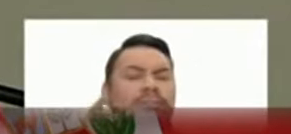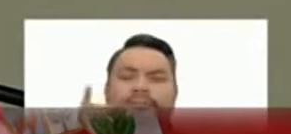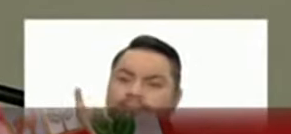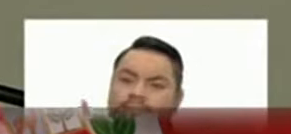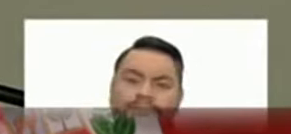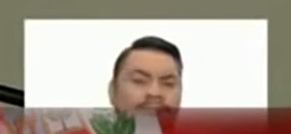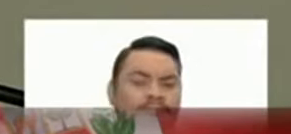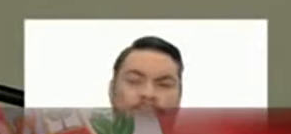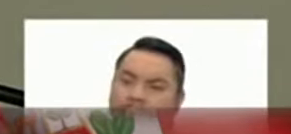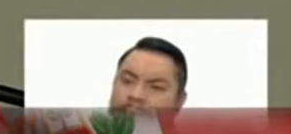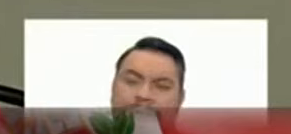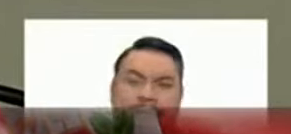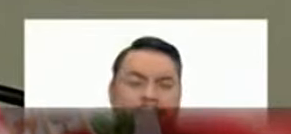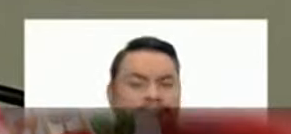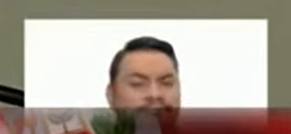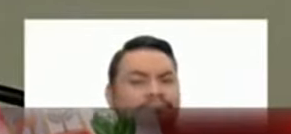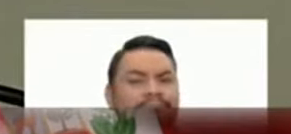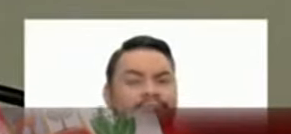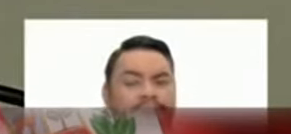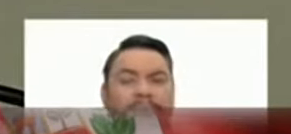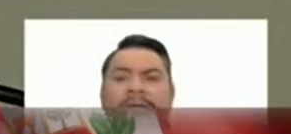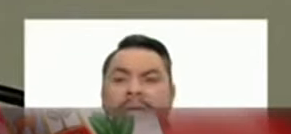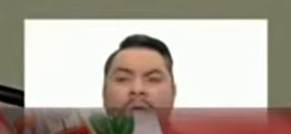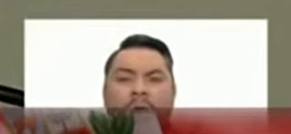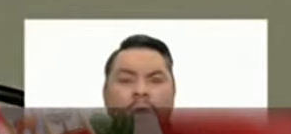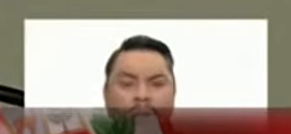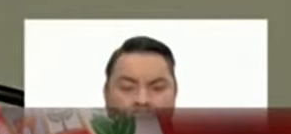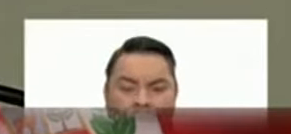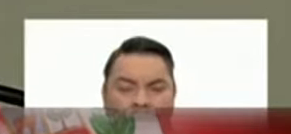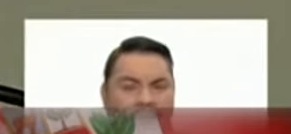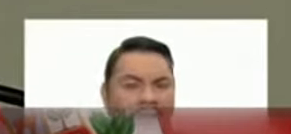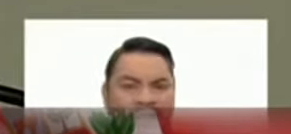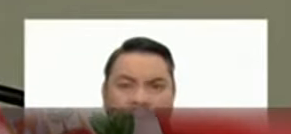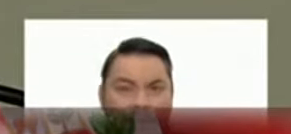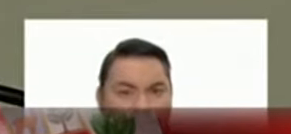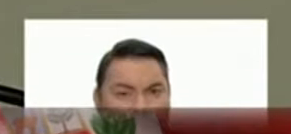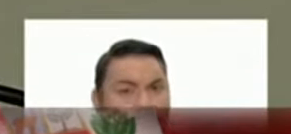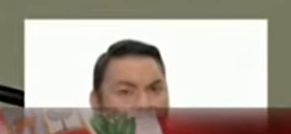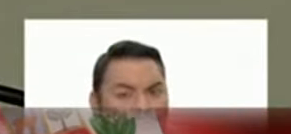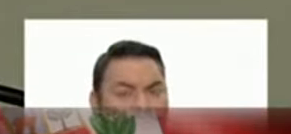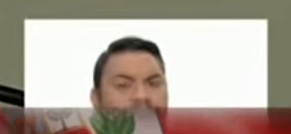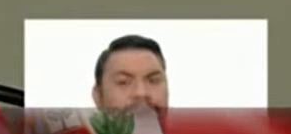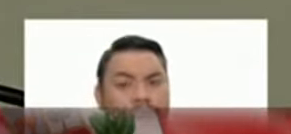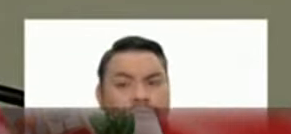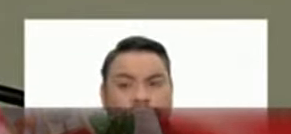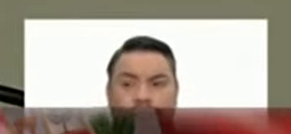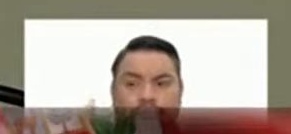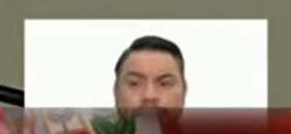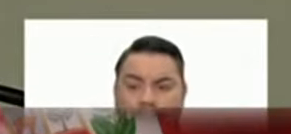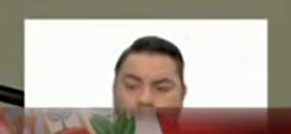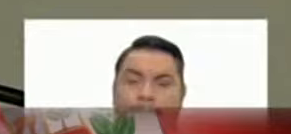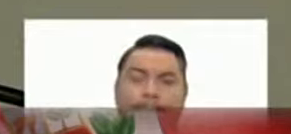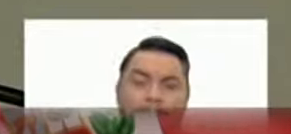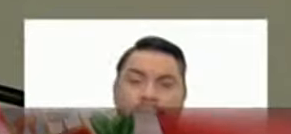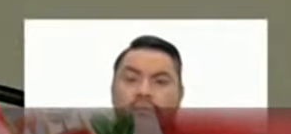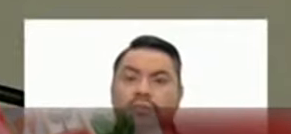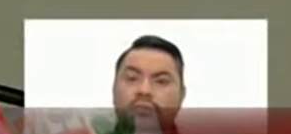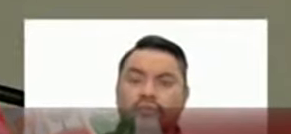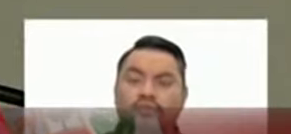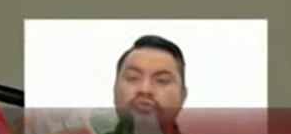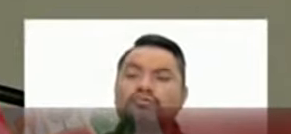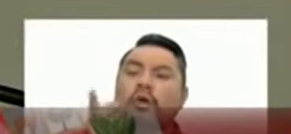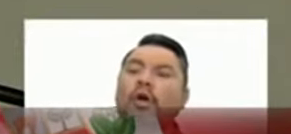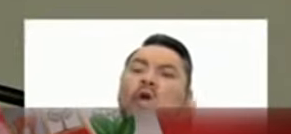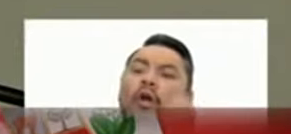desempeñar leal y fielmente, sin cometer actos de corrupción, el cargo de Ministro de Estado en el Despacho